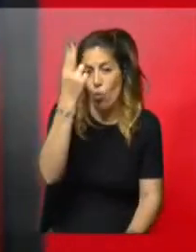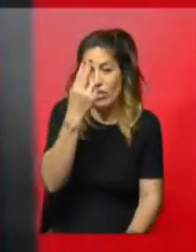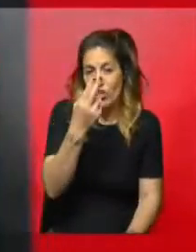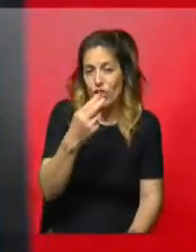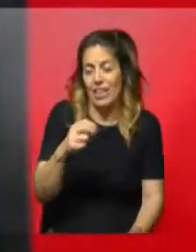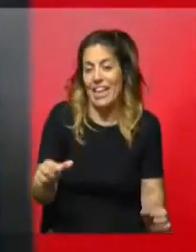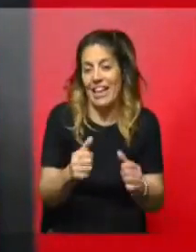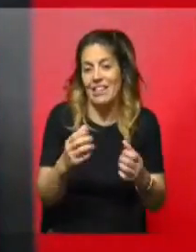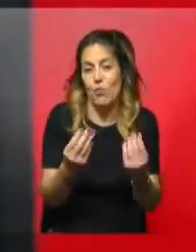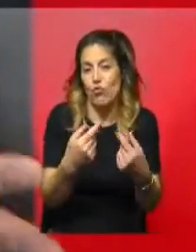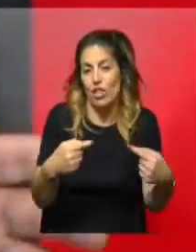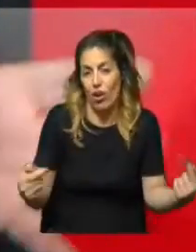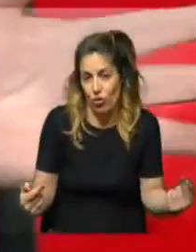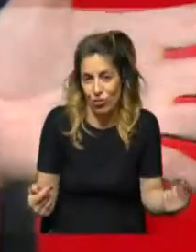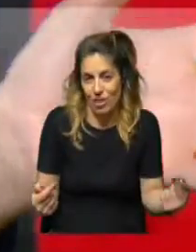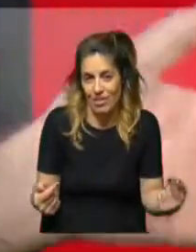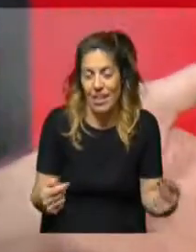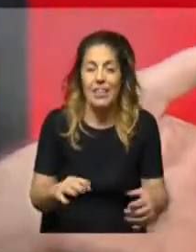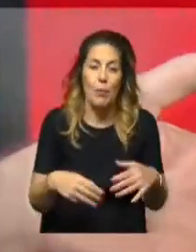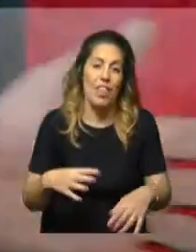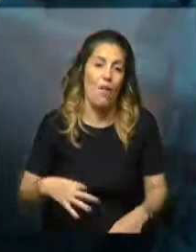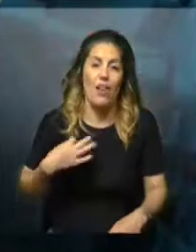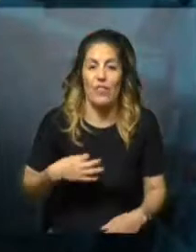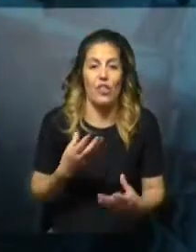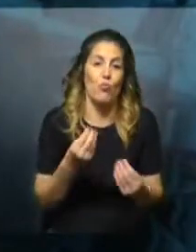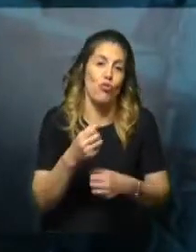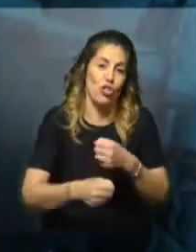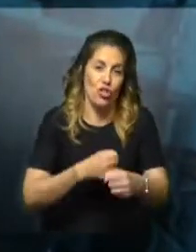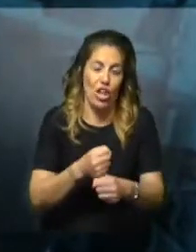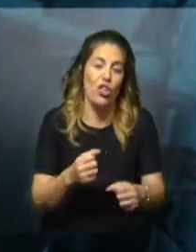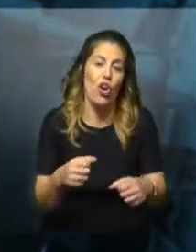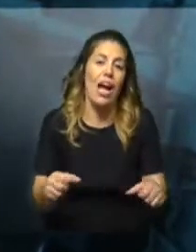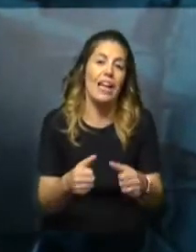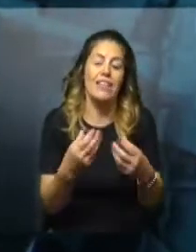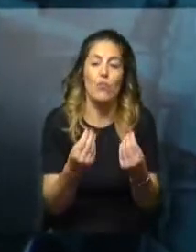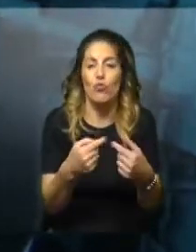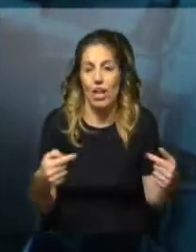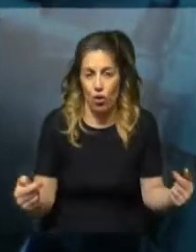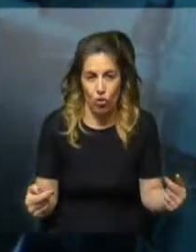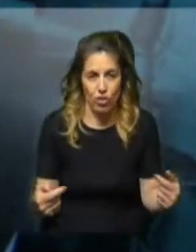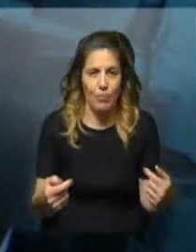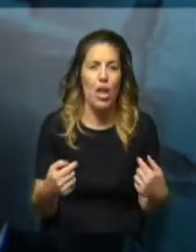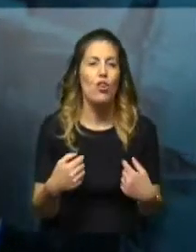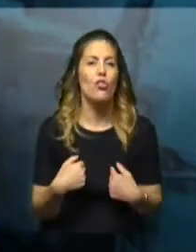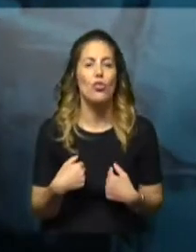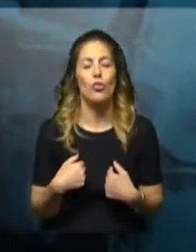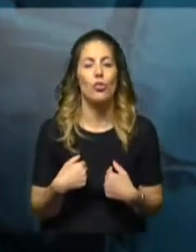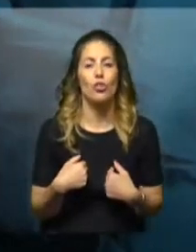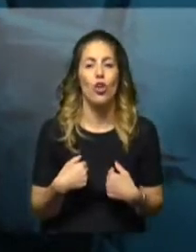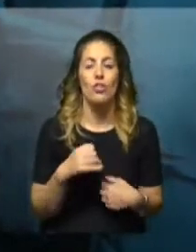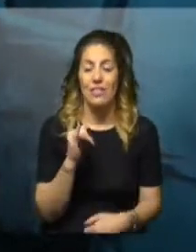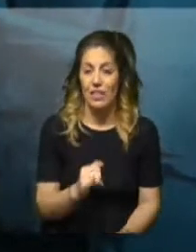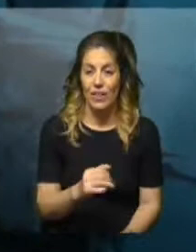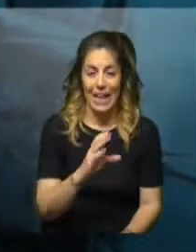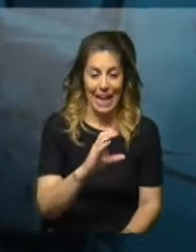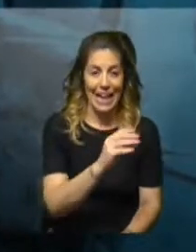puede haber vivido tantos años hay que hacer muchas cosas para entonces yo Digamos si bien